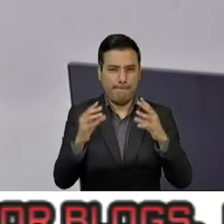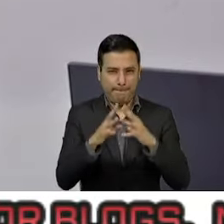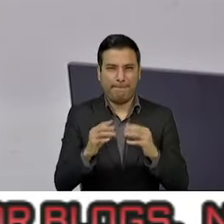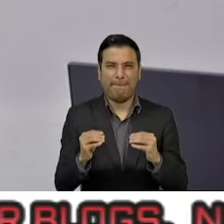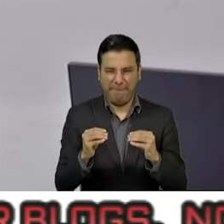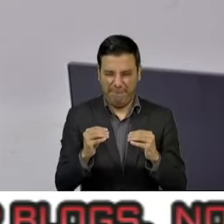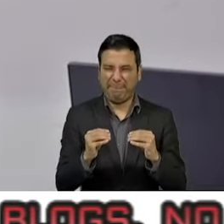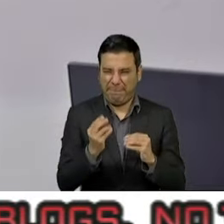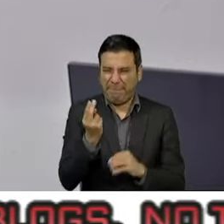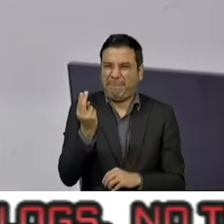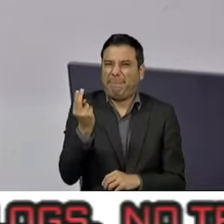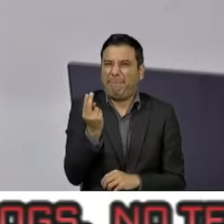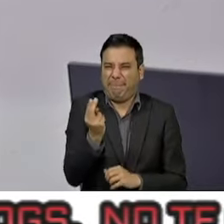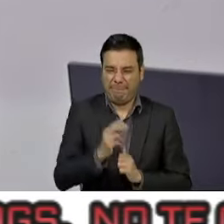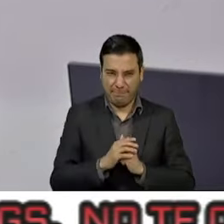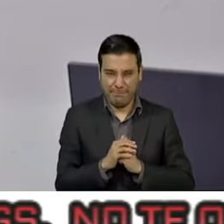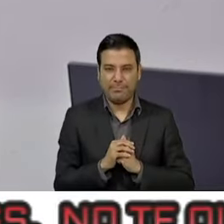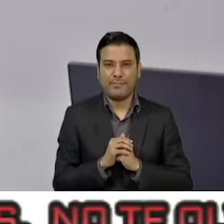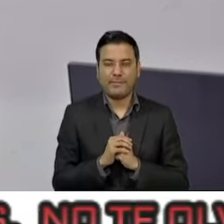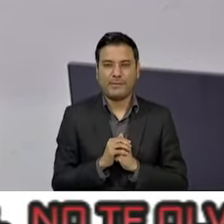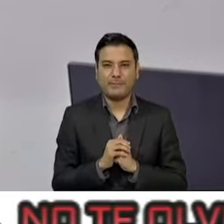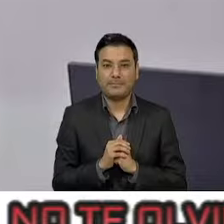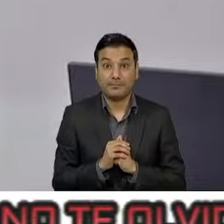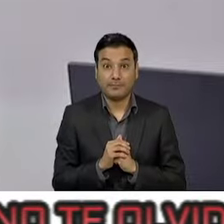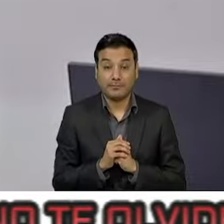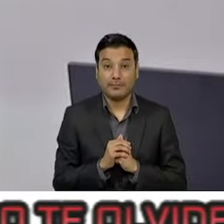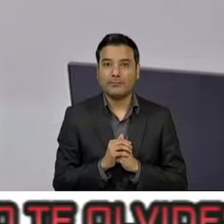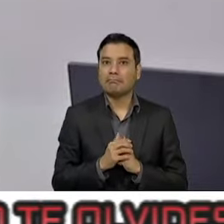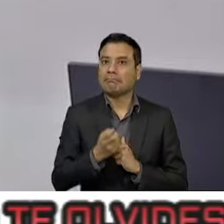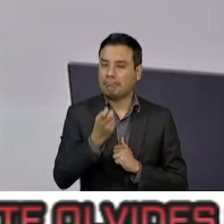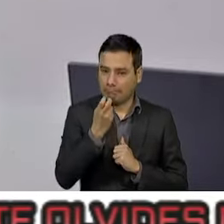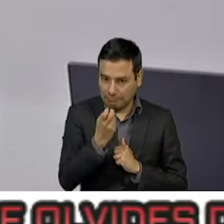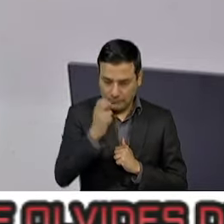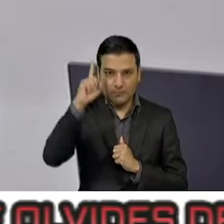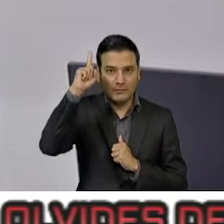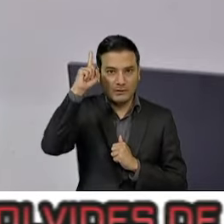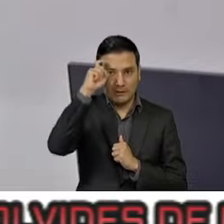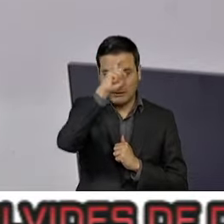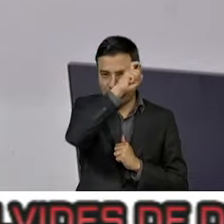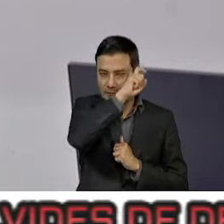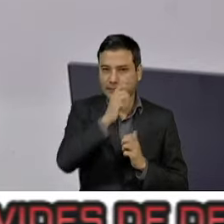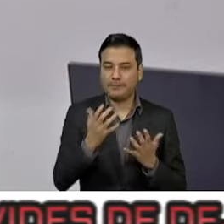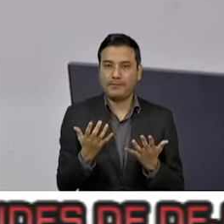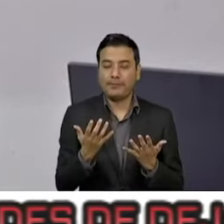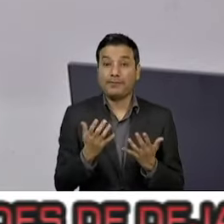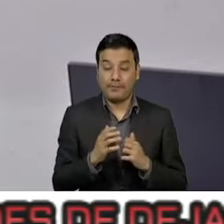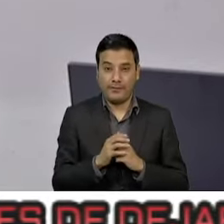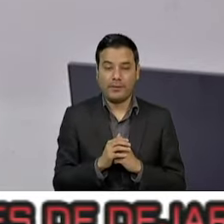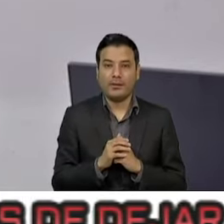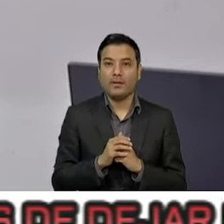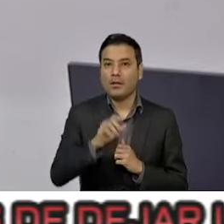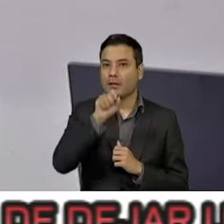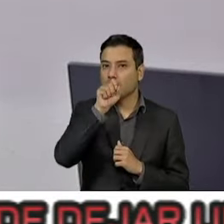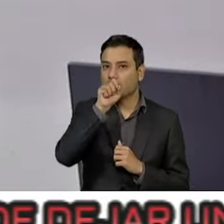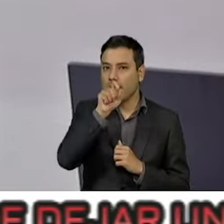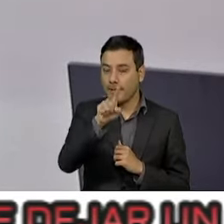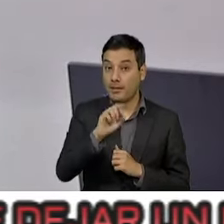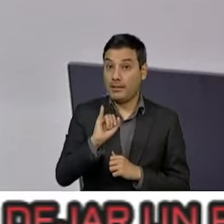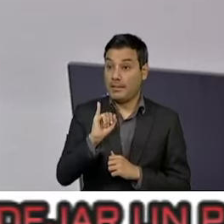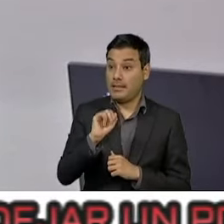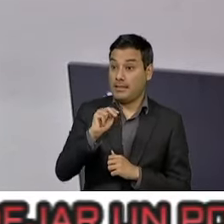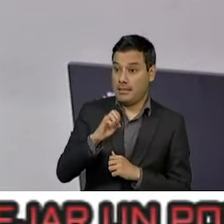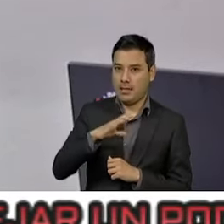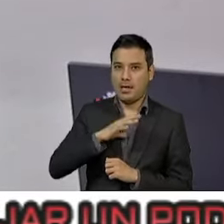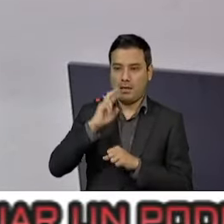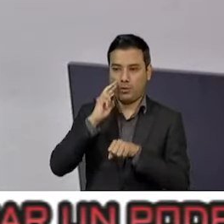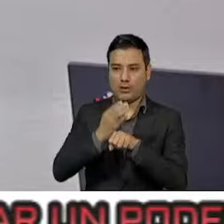diseño normativo mismo. Estos retos indudablemente estarán asociados a las funciones medulares de la institución,